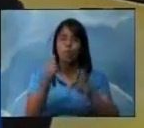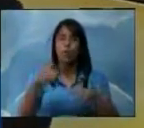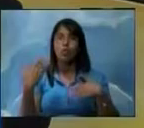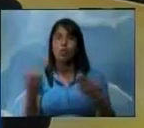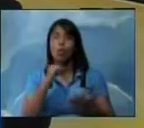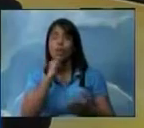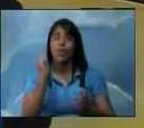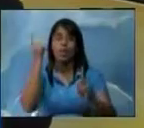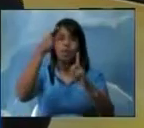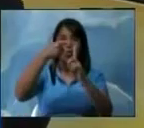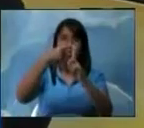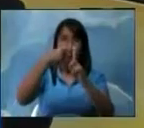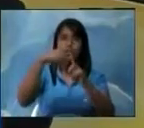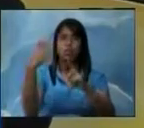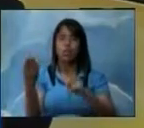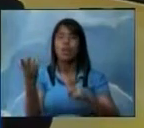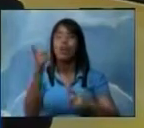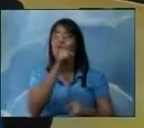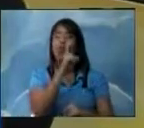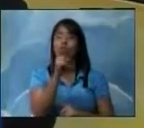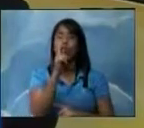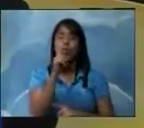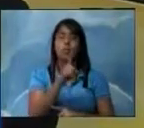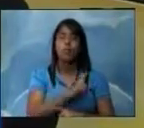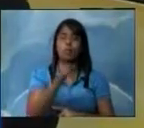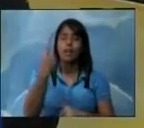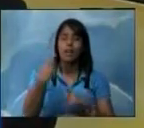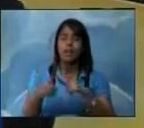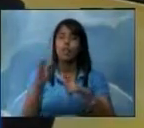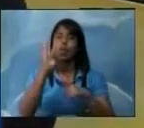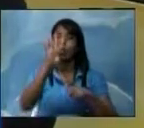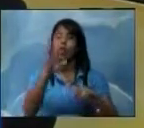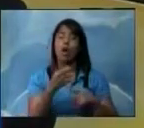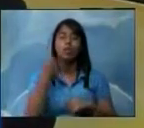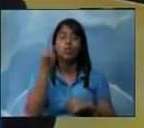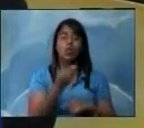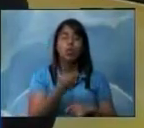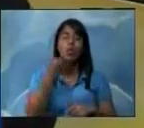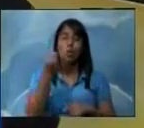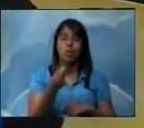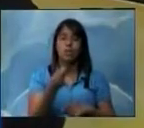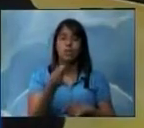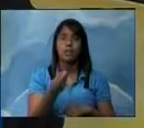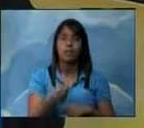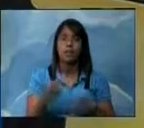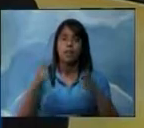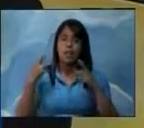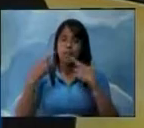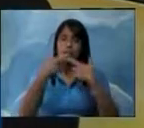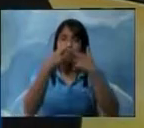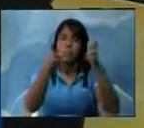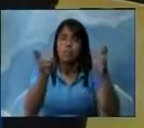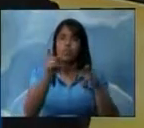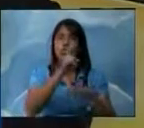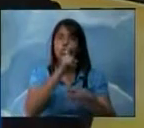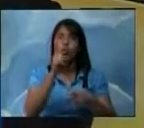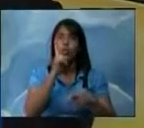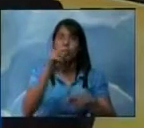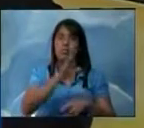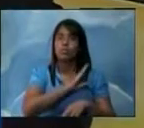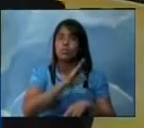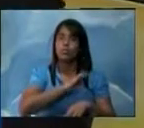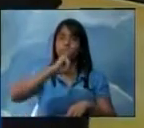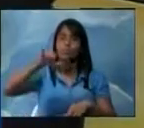es el propósito? Que los nombres de Daniel, Ananías, Azarías y Misael representaban nombres